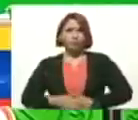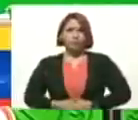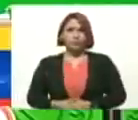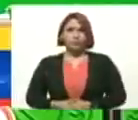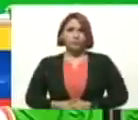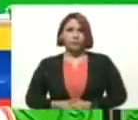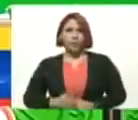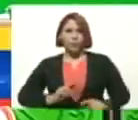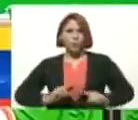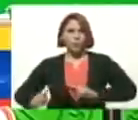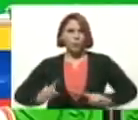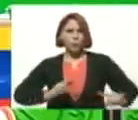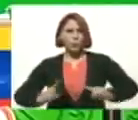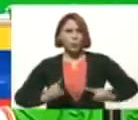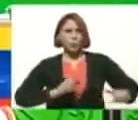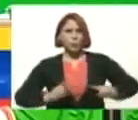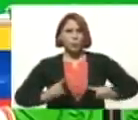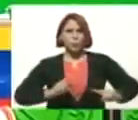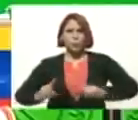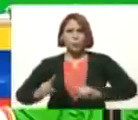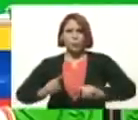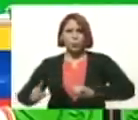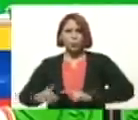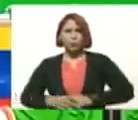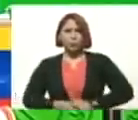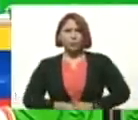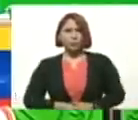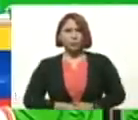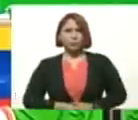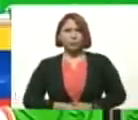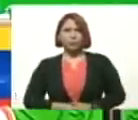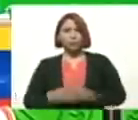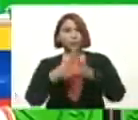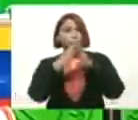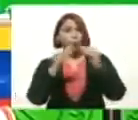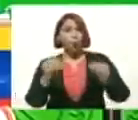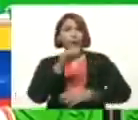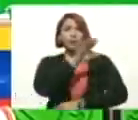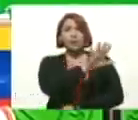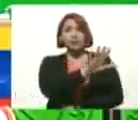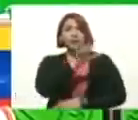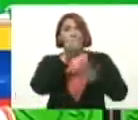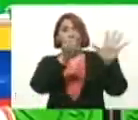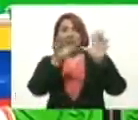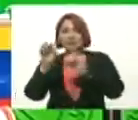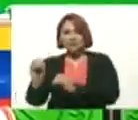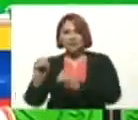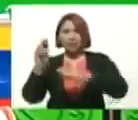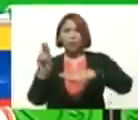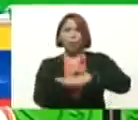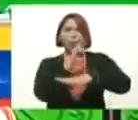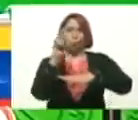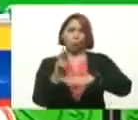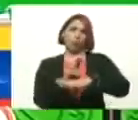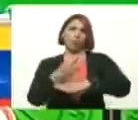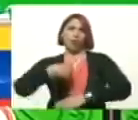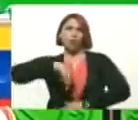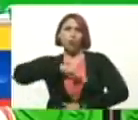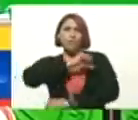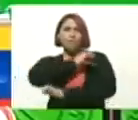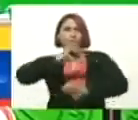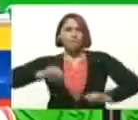de acción de todas las 560 unidades de nuestra